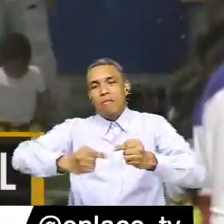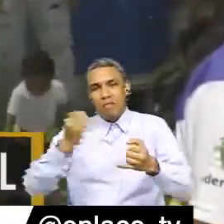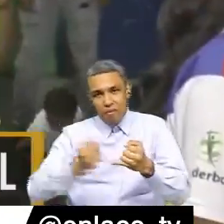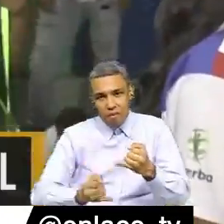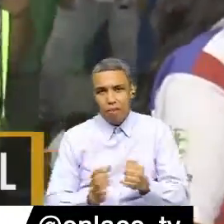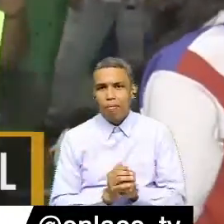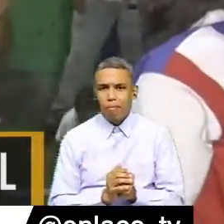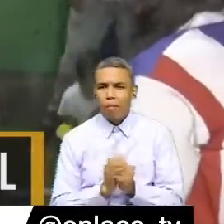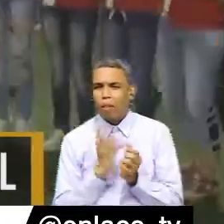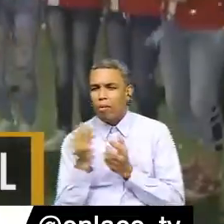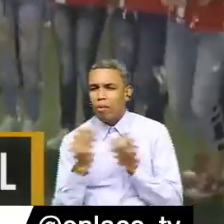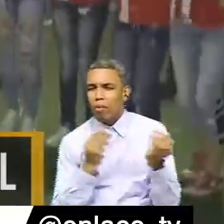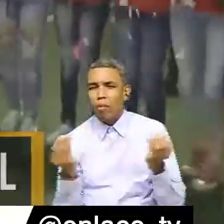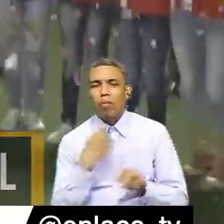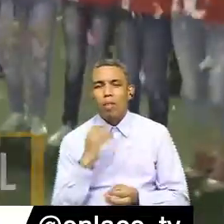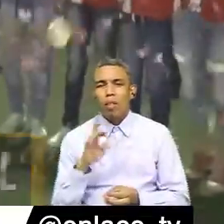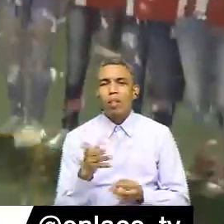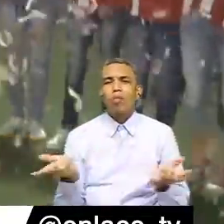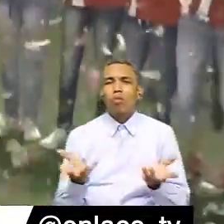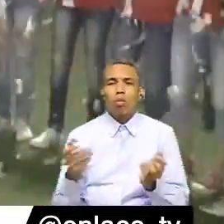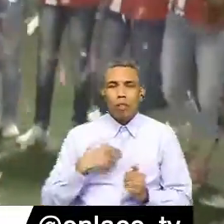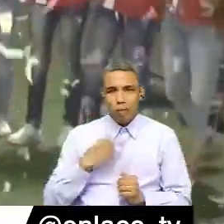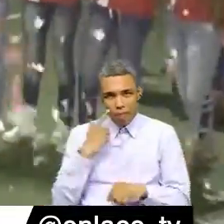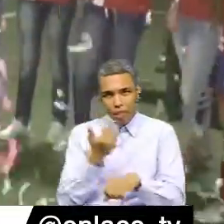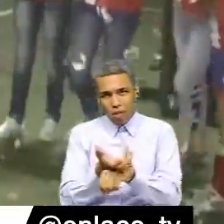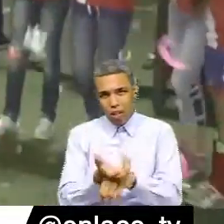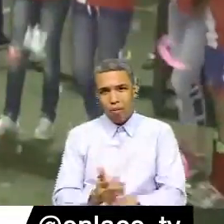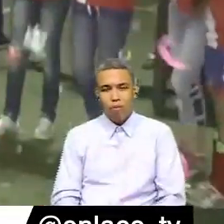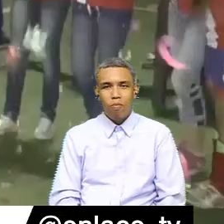15 equipos se jugó en la cancha de contra eco